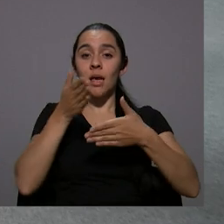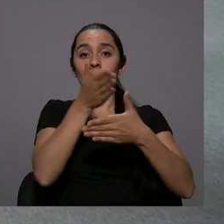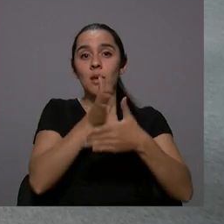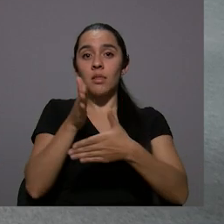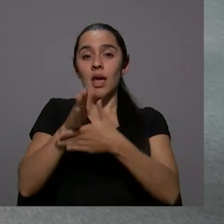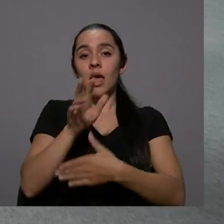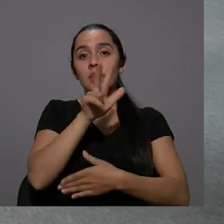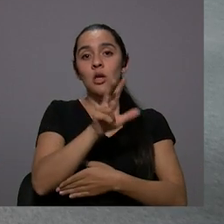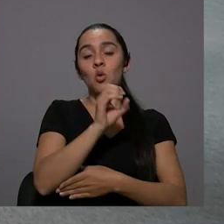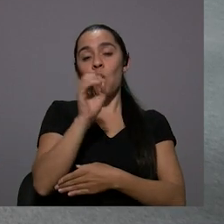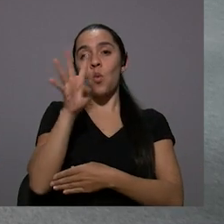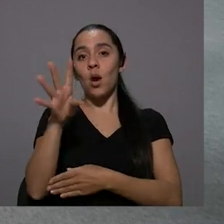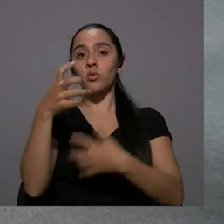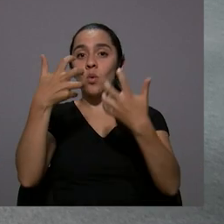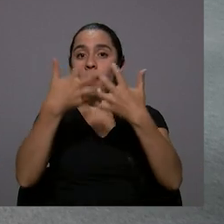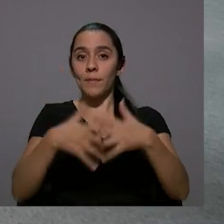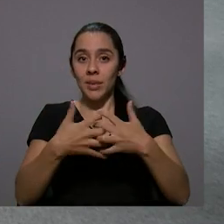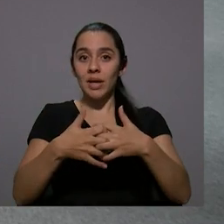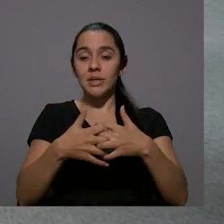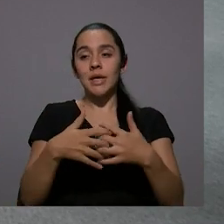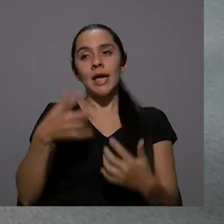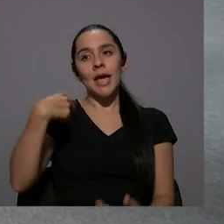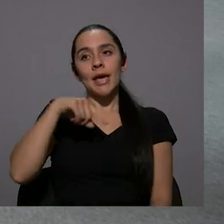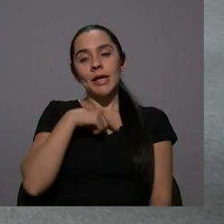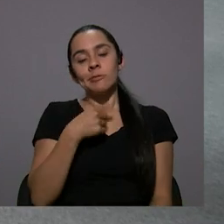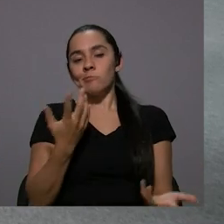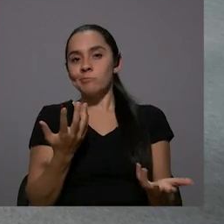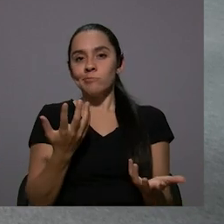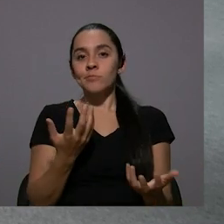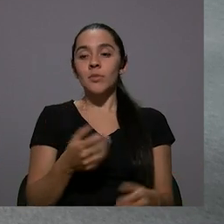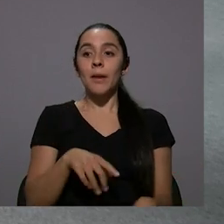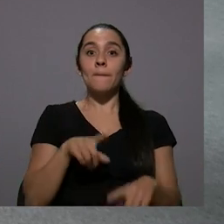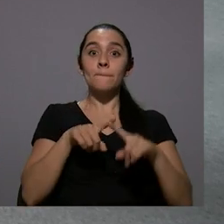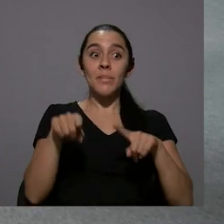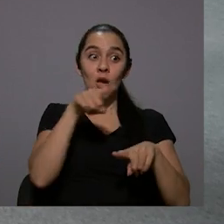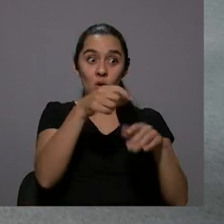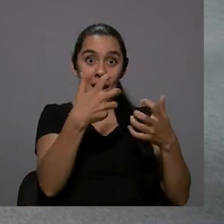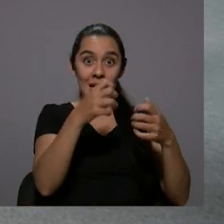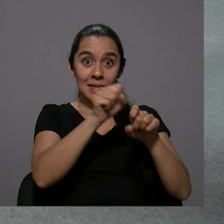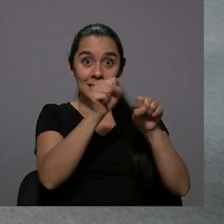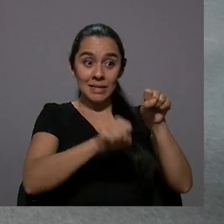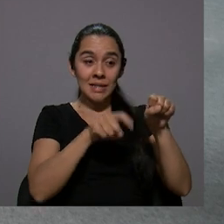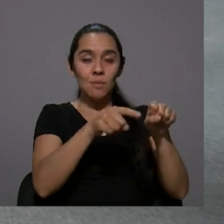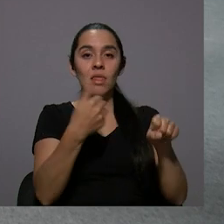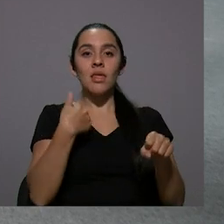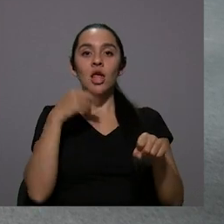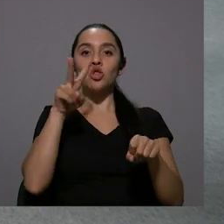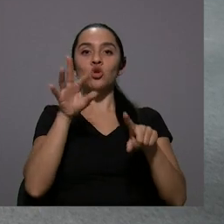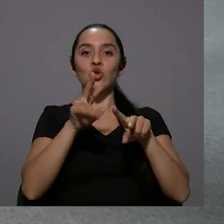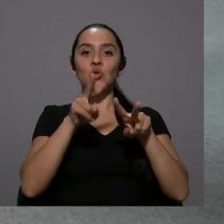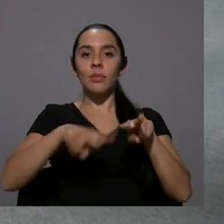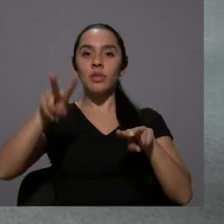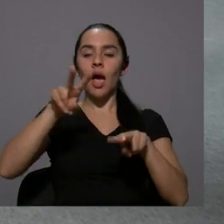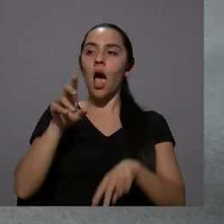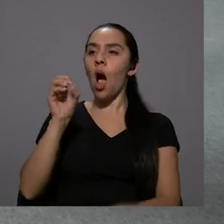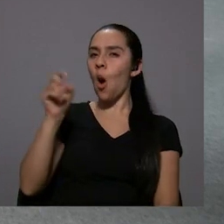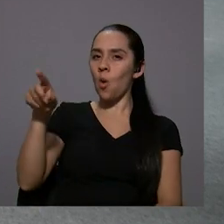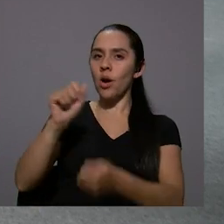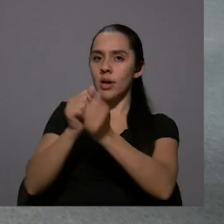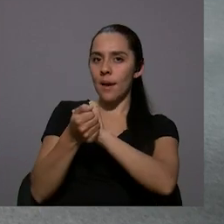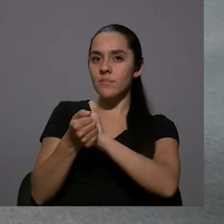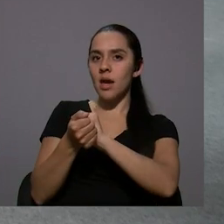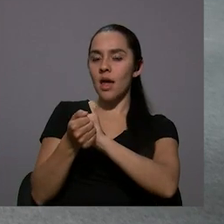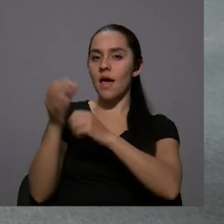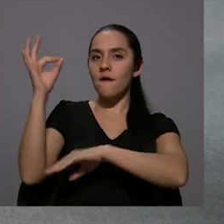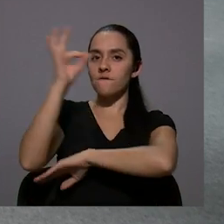seccionar lo que hayan tres o cuatro empresas lo cual nosotros en cambio con esto tiene dos ventajas o tendrían que cambiar las fechas